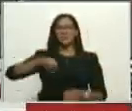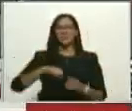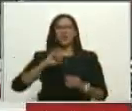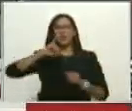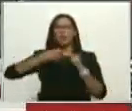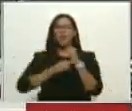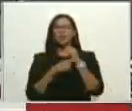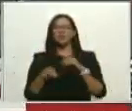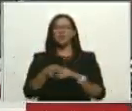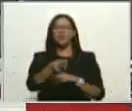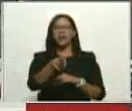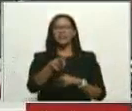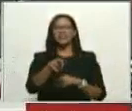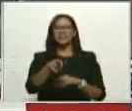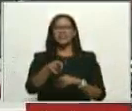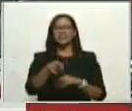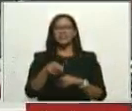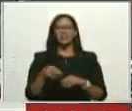Juanito Alimaña.